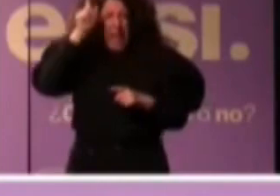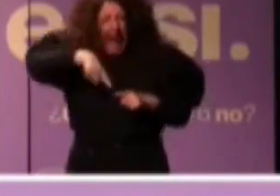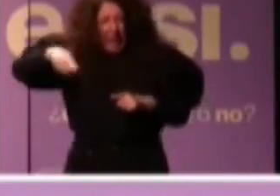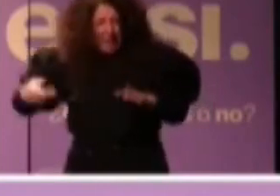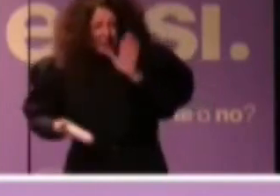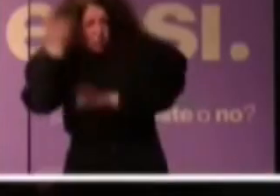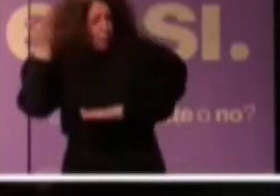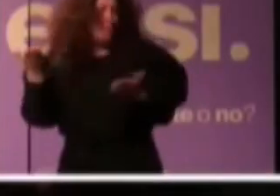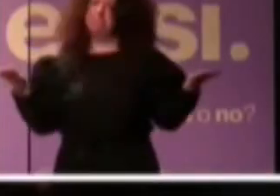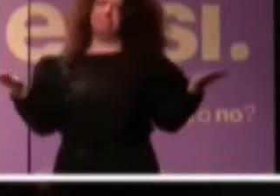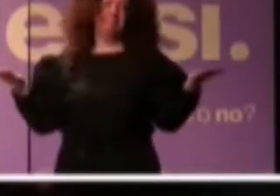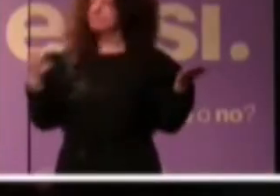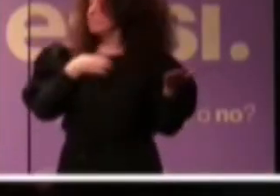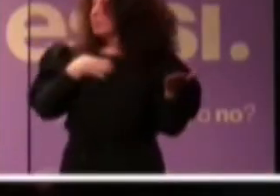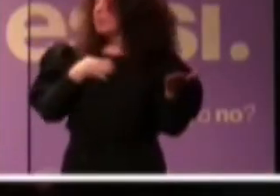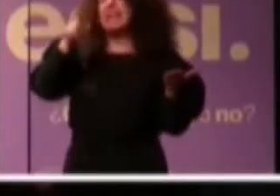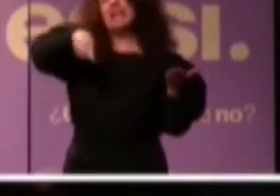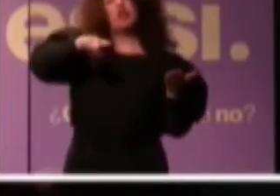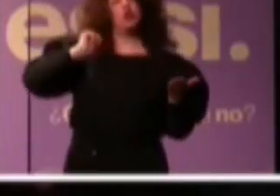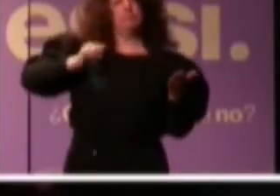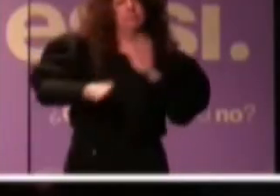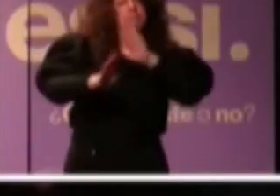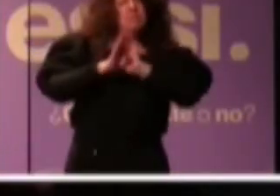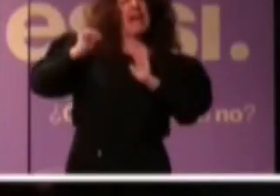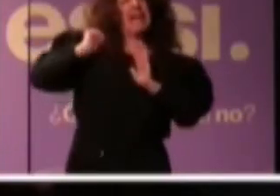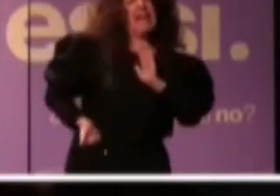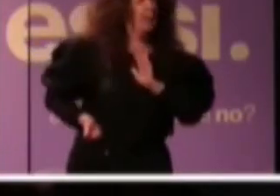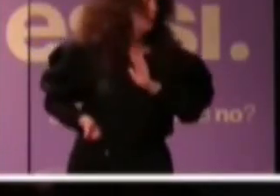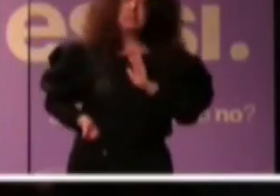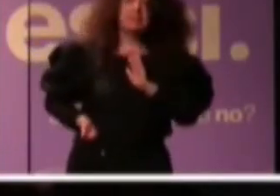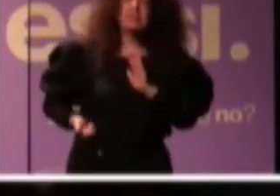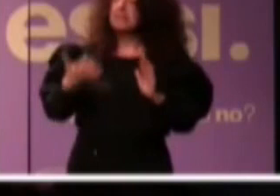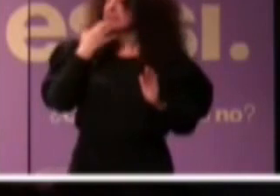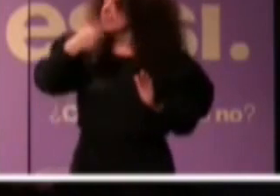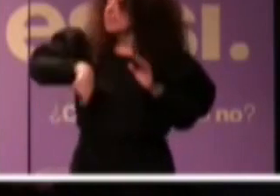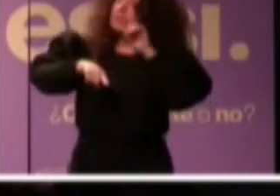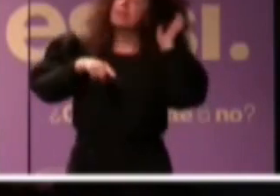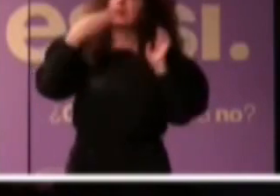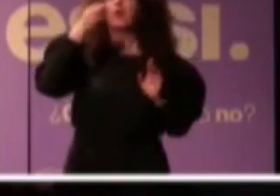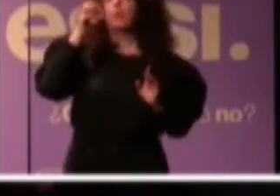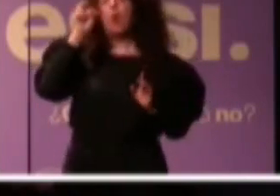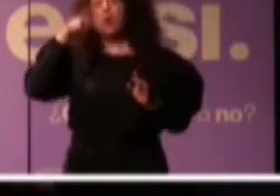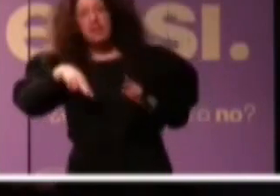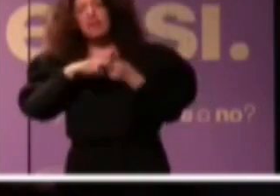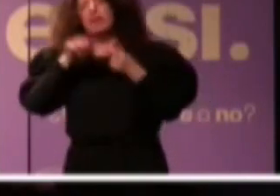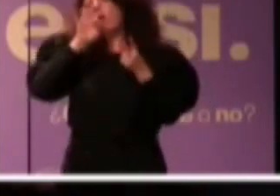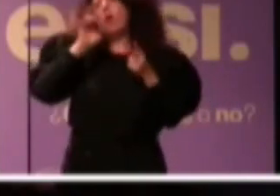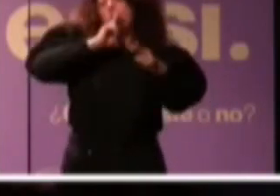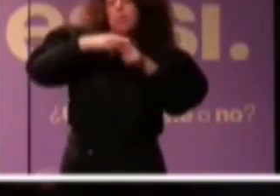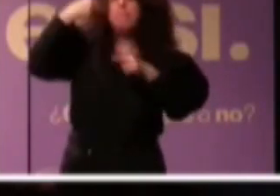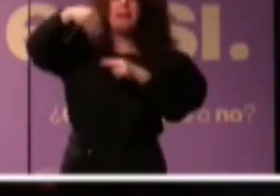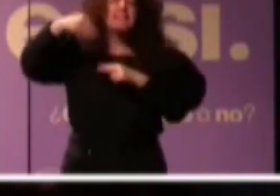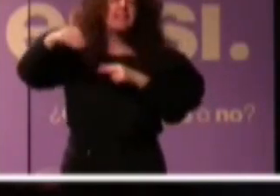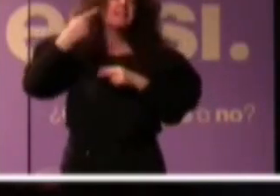mientras ellos siguen haciéndose de oro. Así que mientras Ana Patricia Botín o el señor Torres, el presidente del